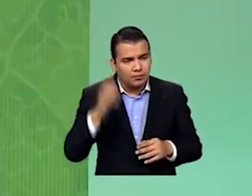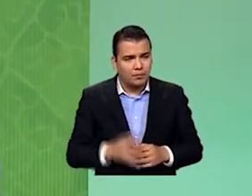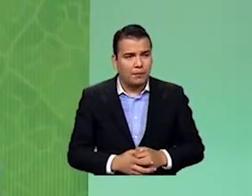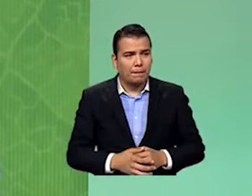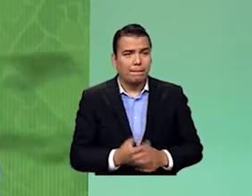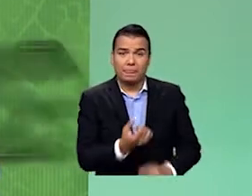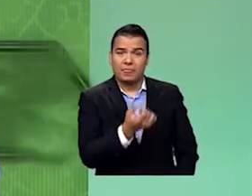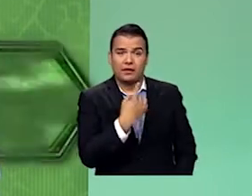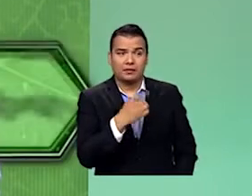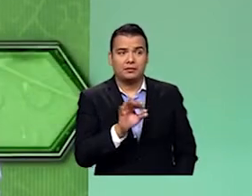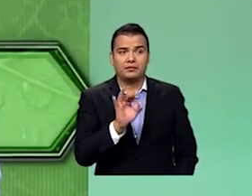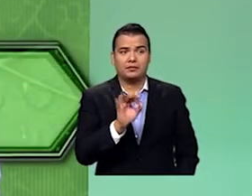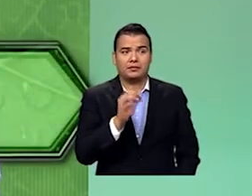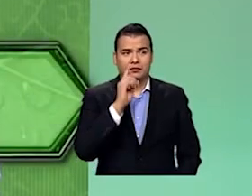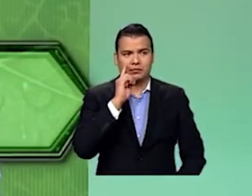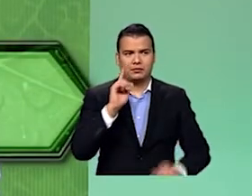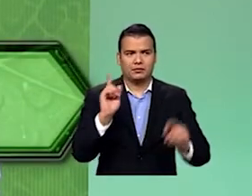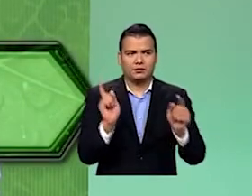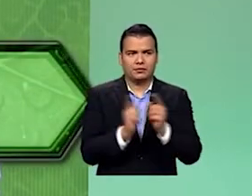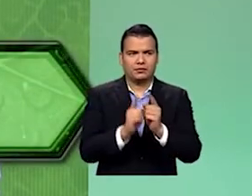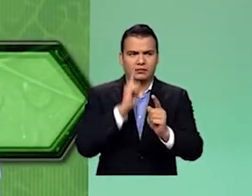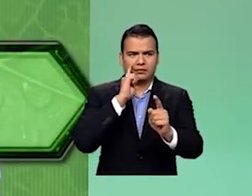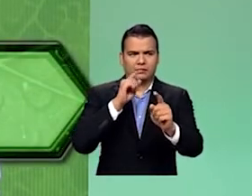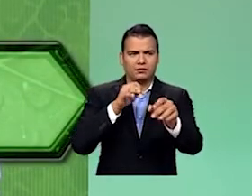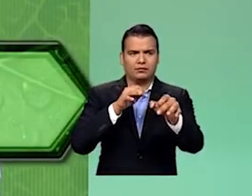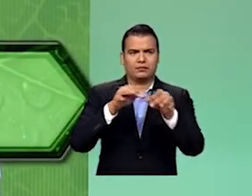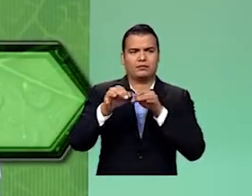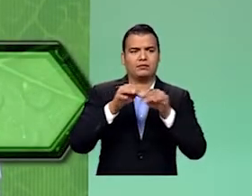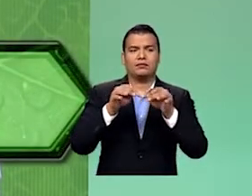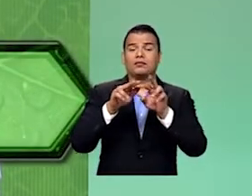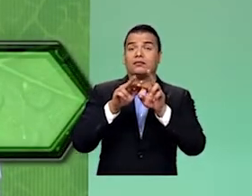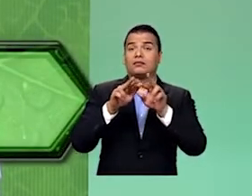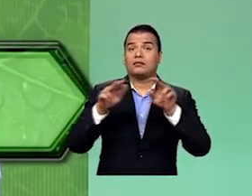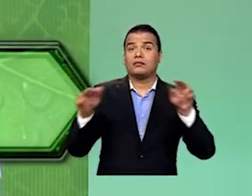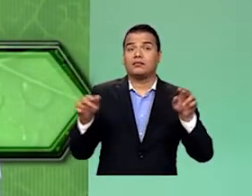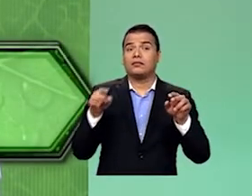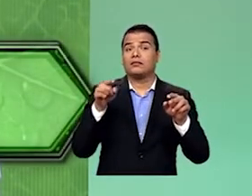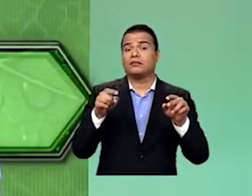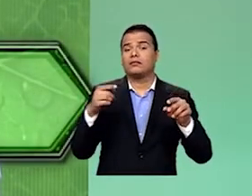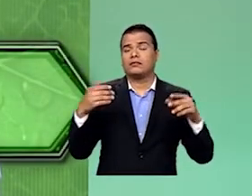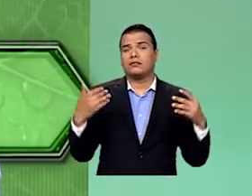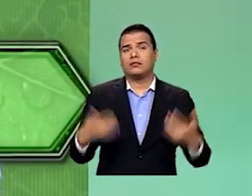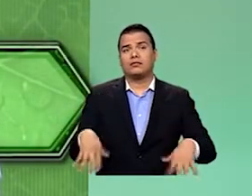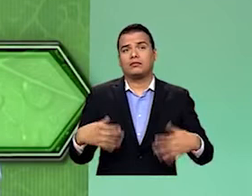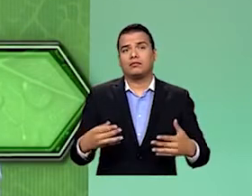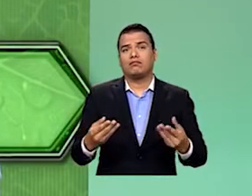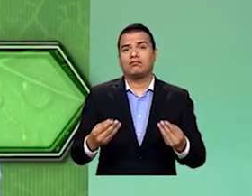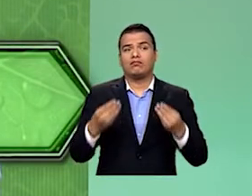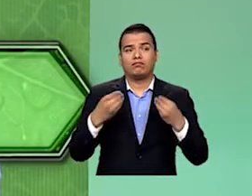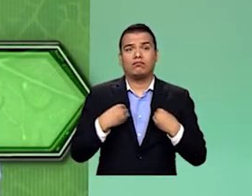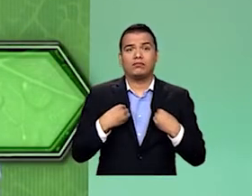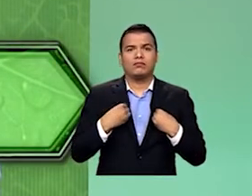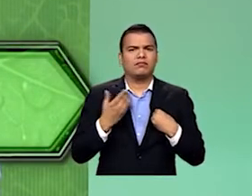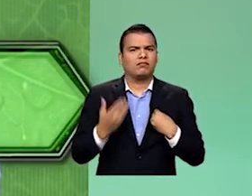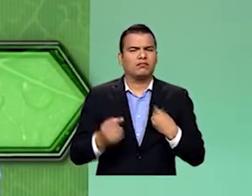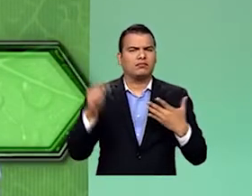y hay que puntualizar que la biodiversidad nos proporciona una gran cantidad de servicios